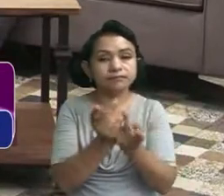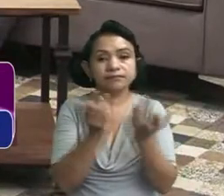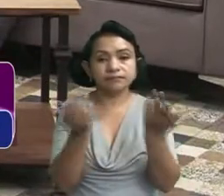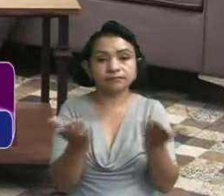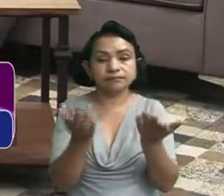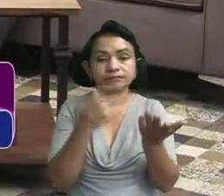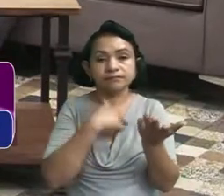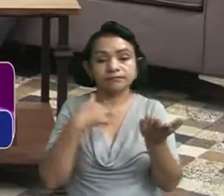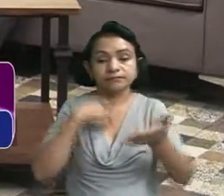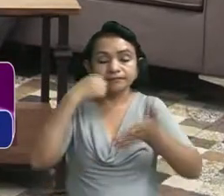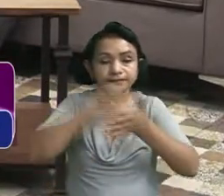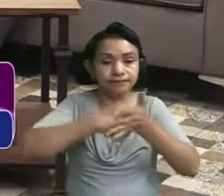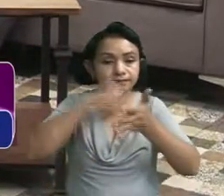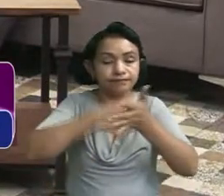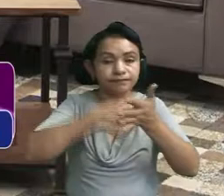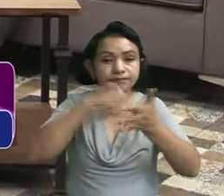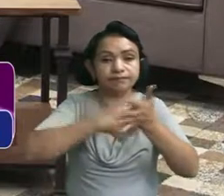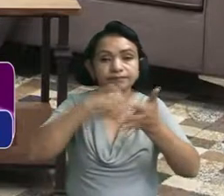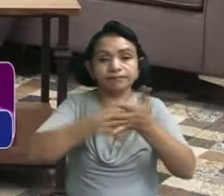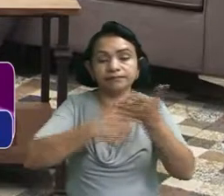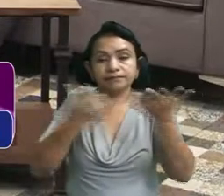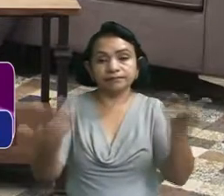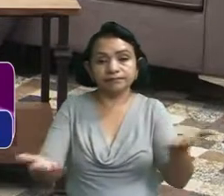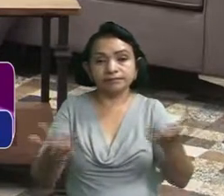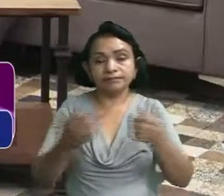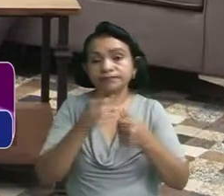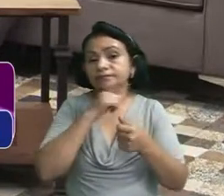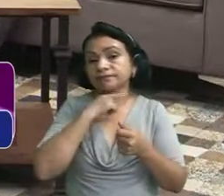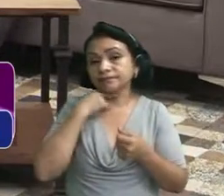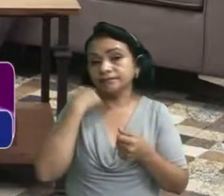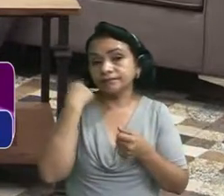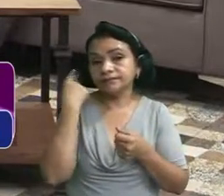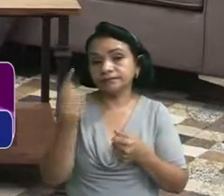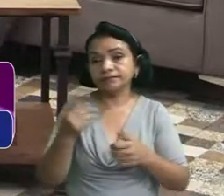Entonces estamos en esa lucha también, y efectivamente